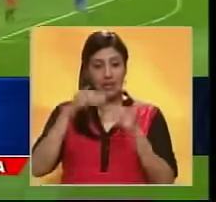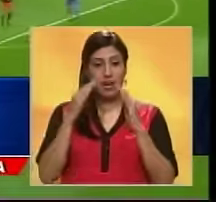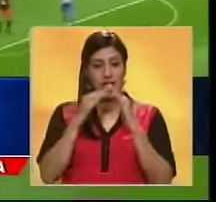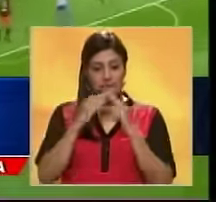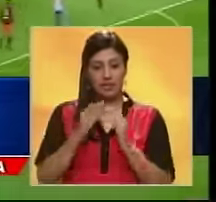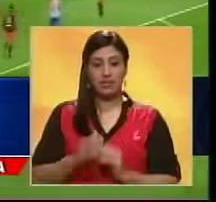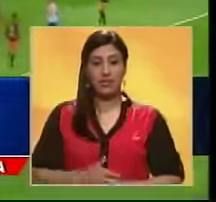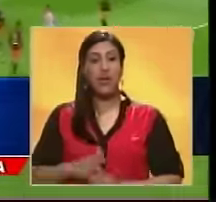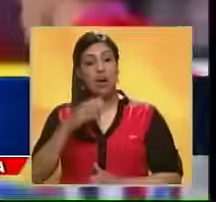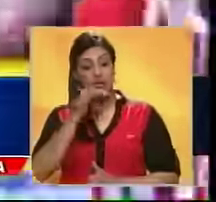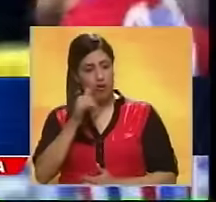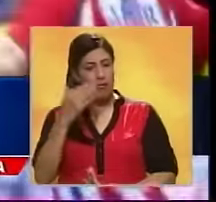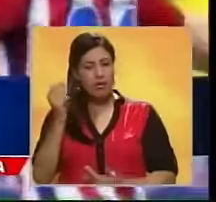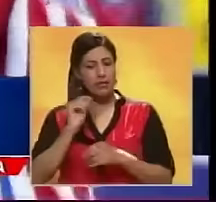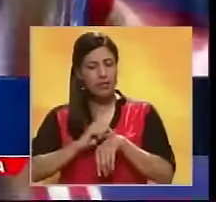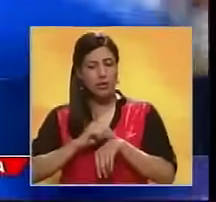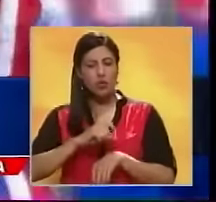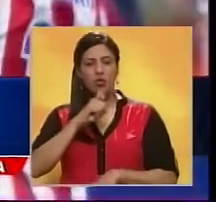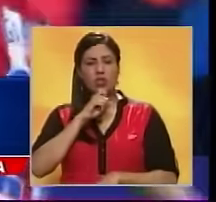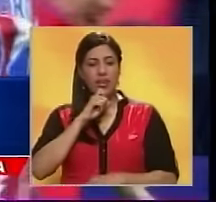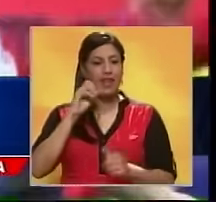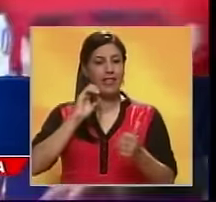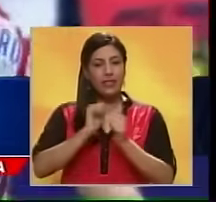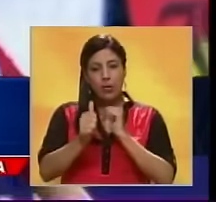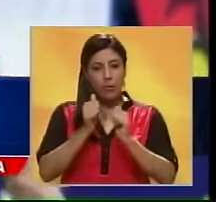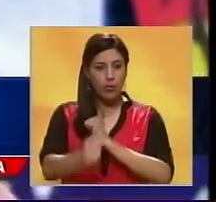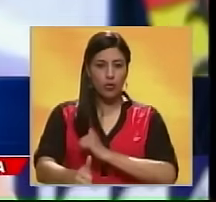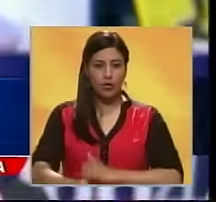el Valencia. Los detalles en minutos en Los